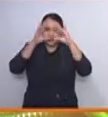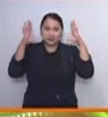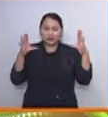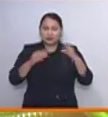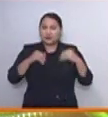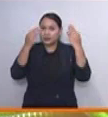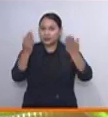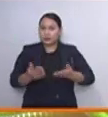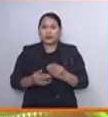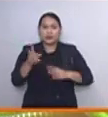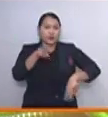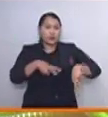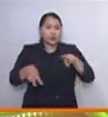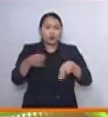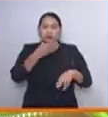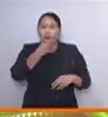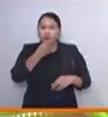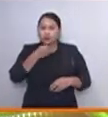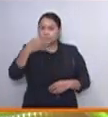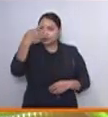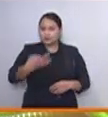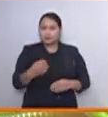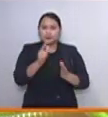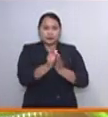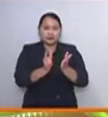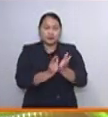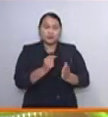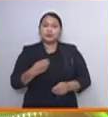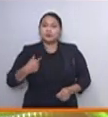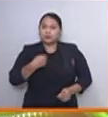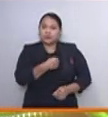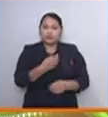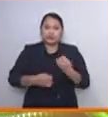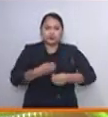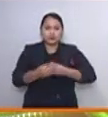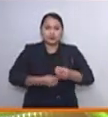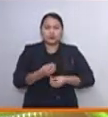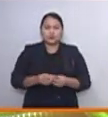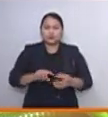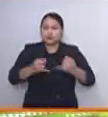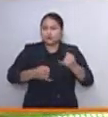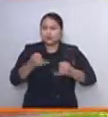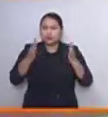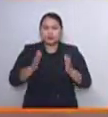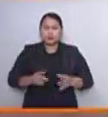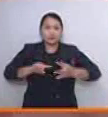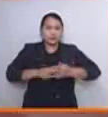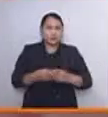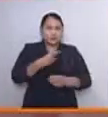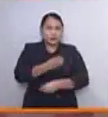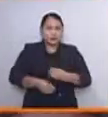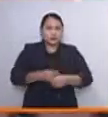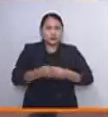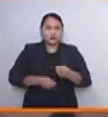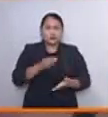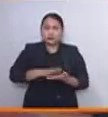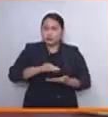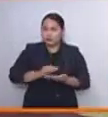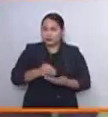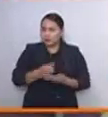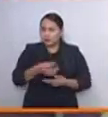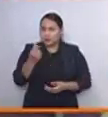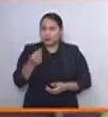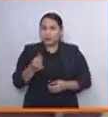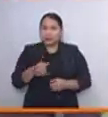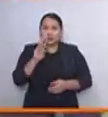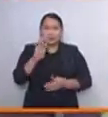la bienvenida a nuestro auditor que está para constatar cada uno de nuestros procesos. Jugadores, damos inicio a nuestro sorteo multiplicando tu dinero 4.000